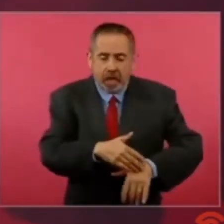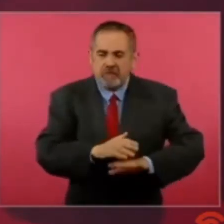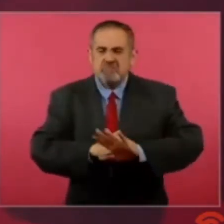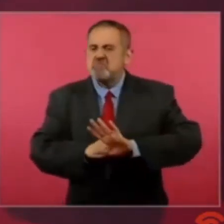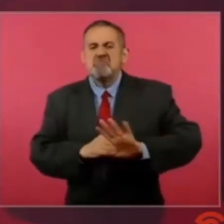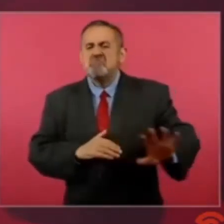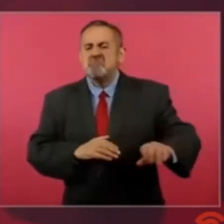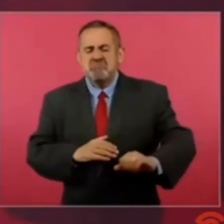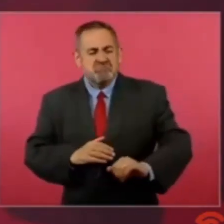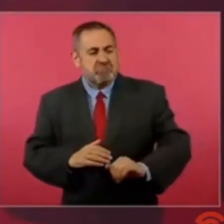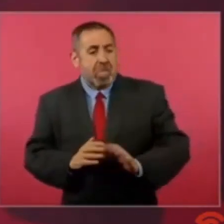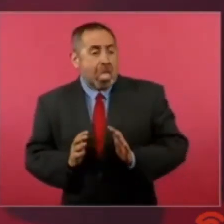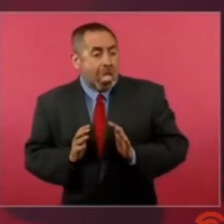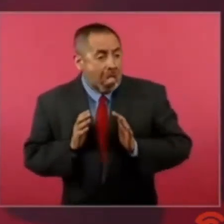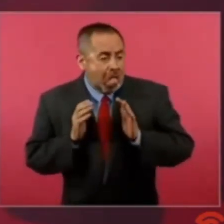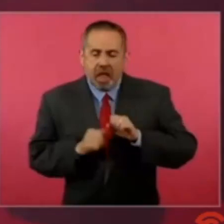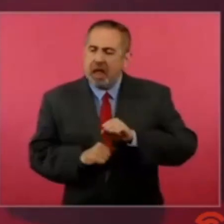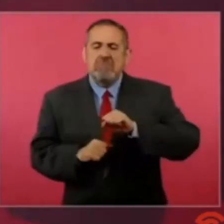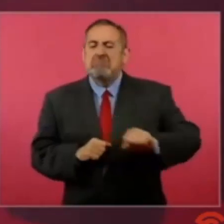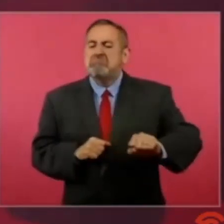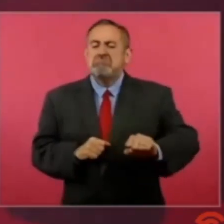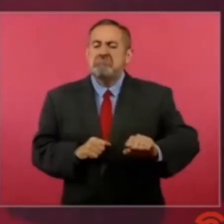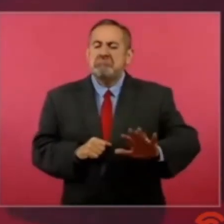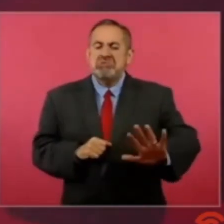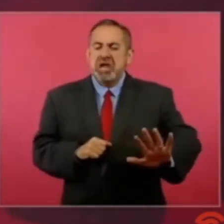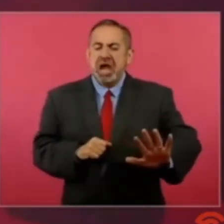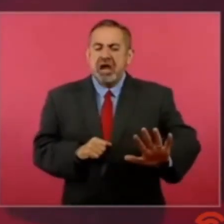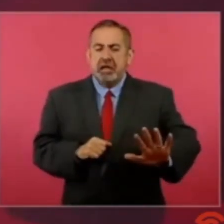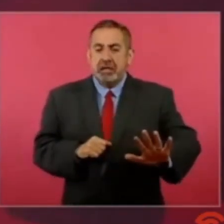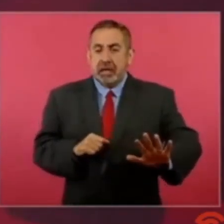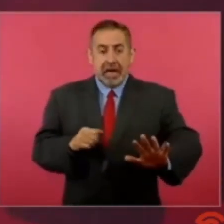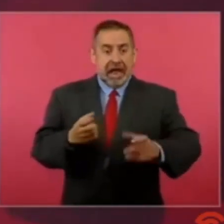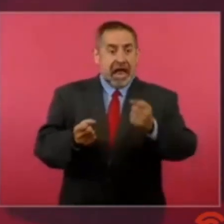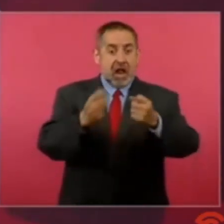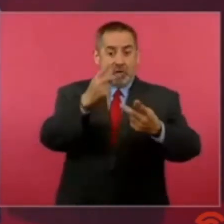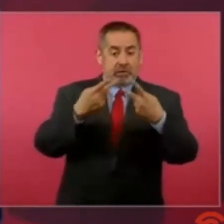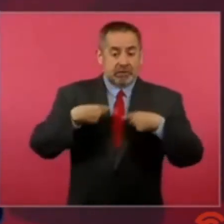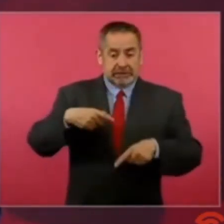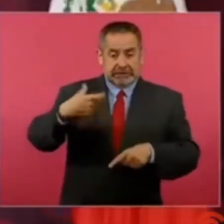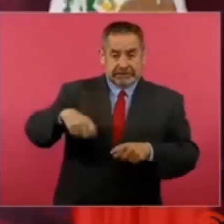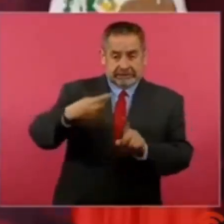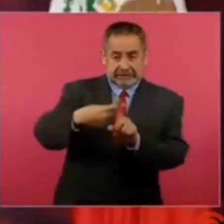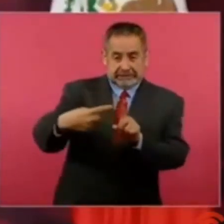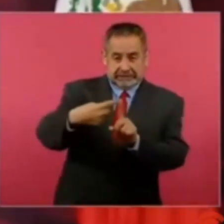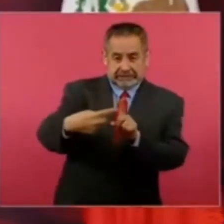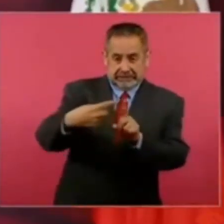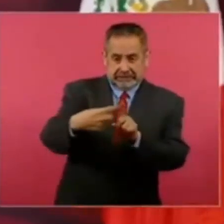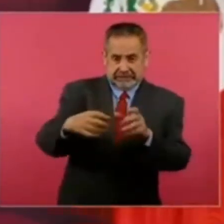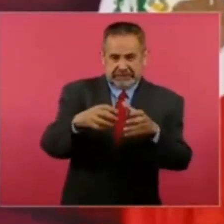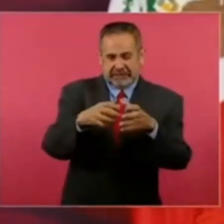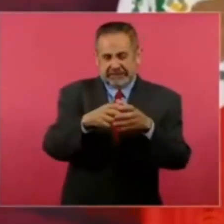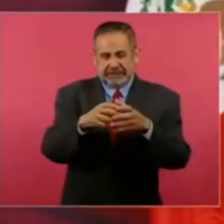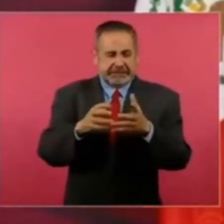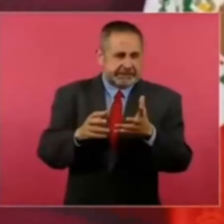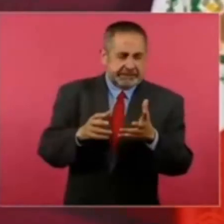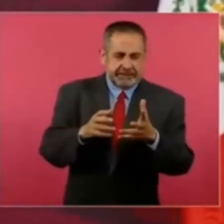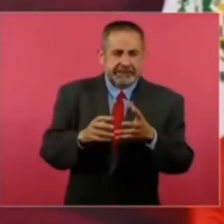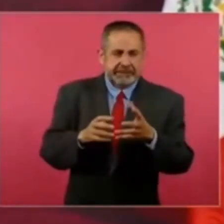porque hasta la clase media, que a veces es la menos